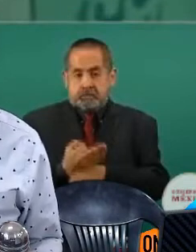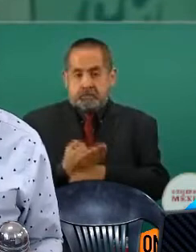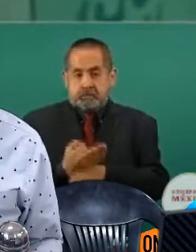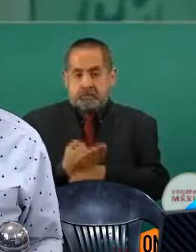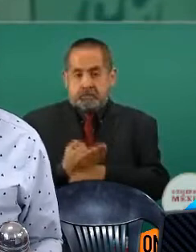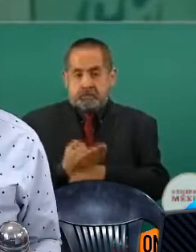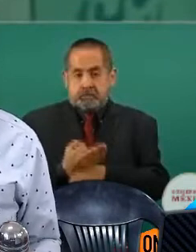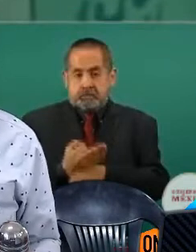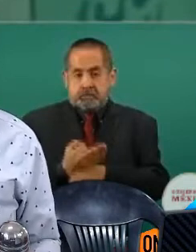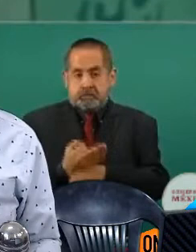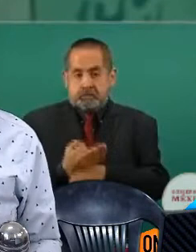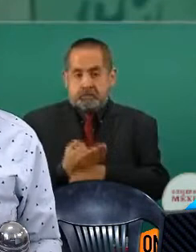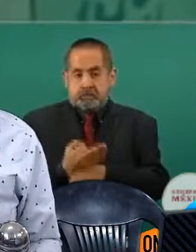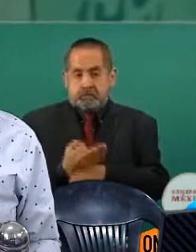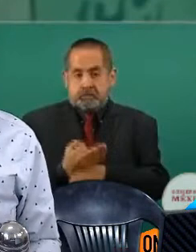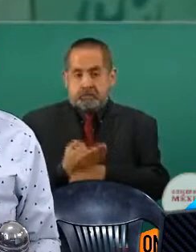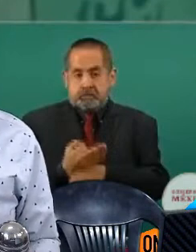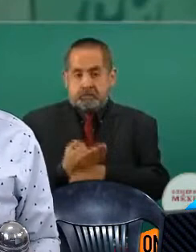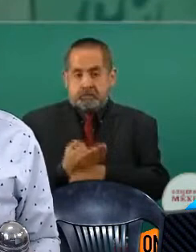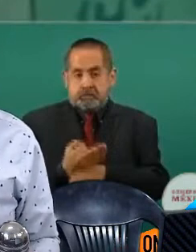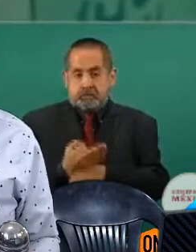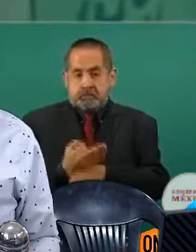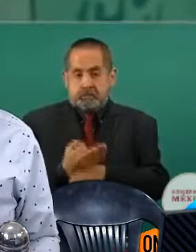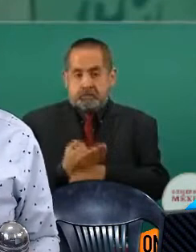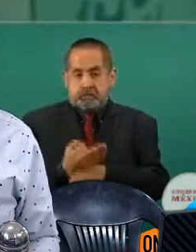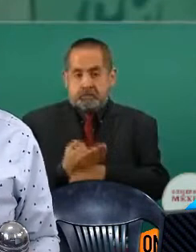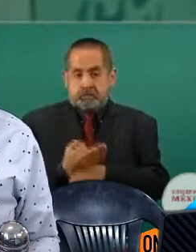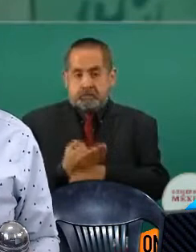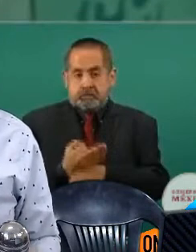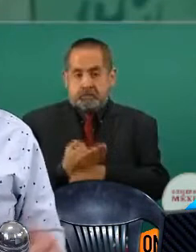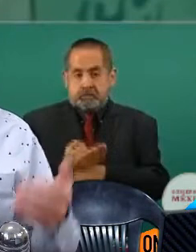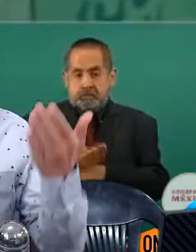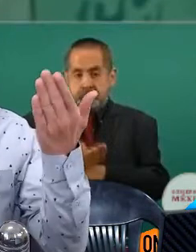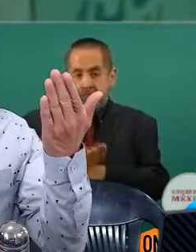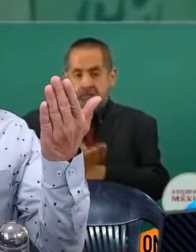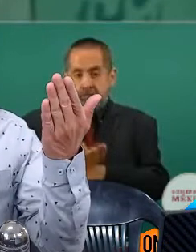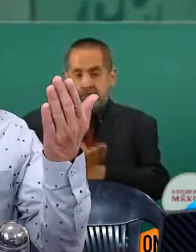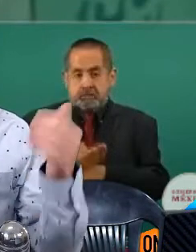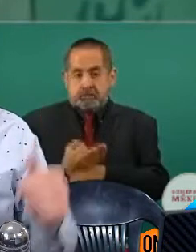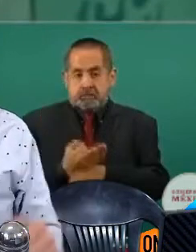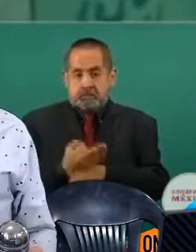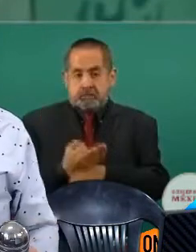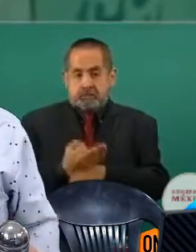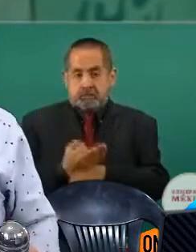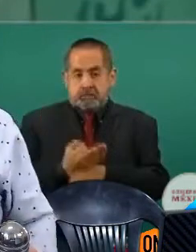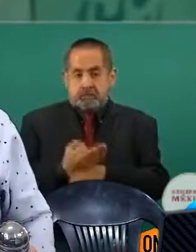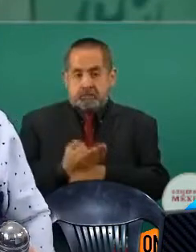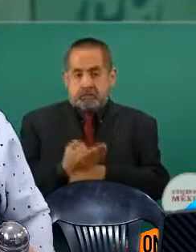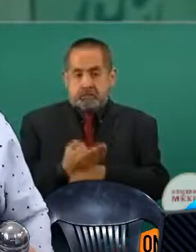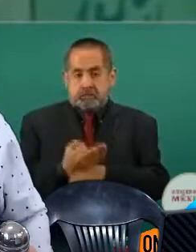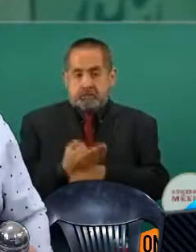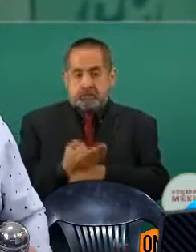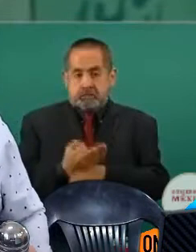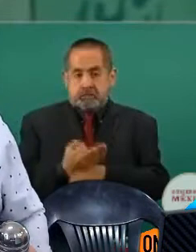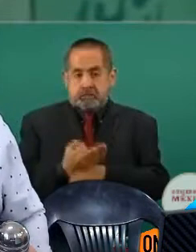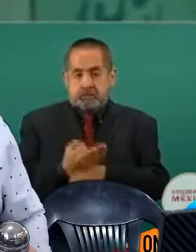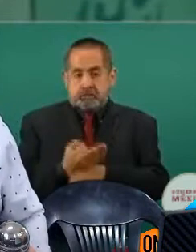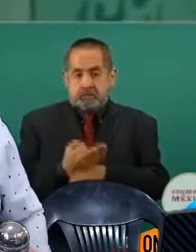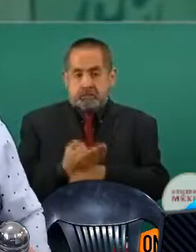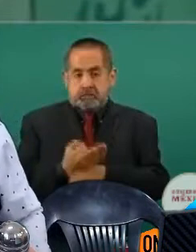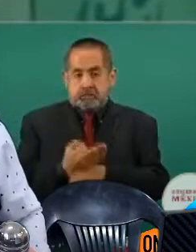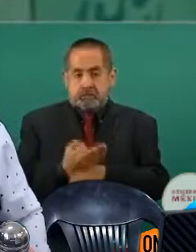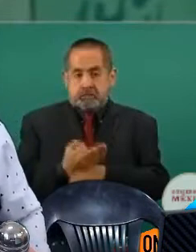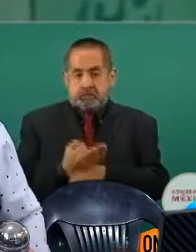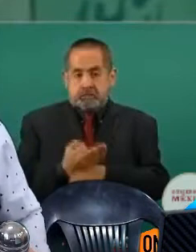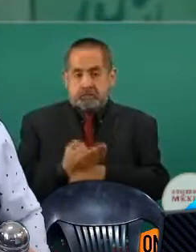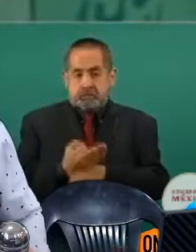no estar viviendo de la mentira. Amigos, muchísimas gracias. Déjenme les digo,